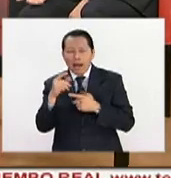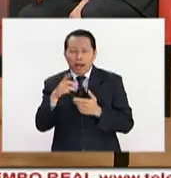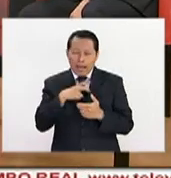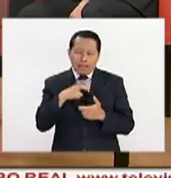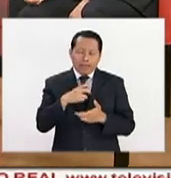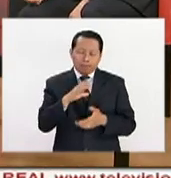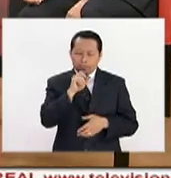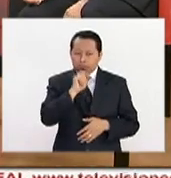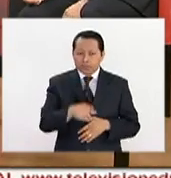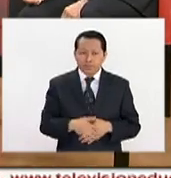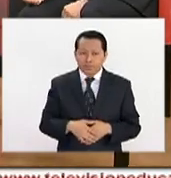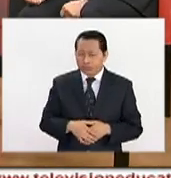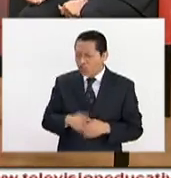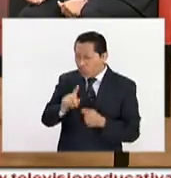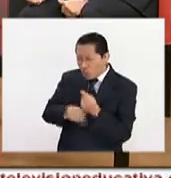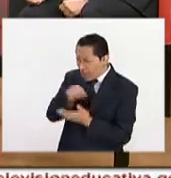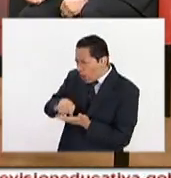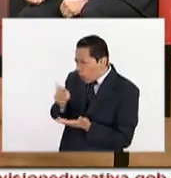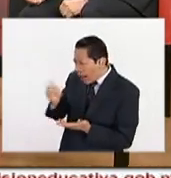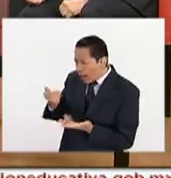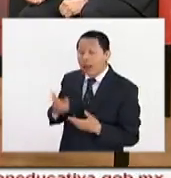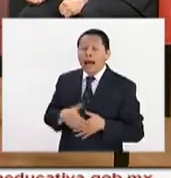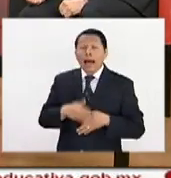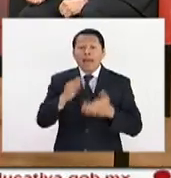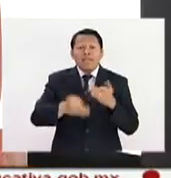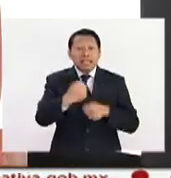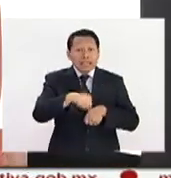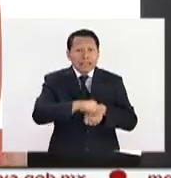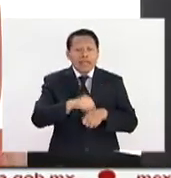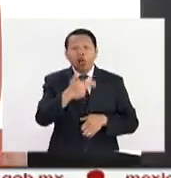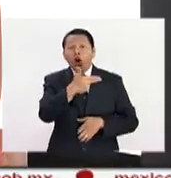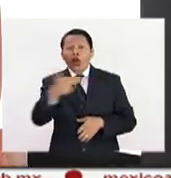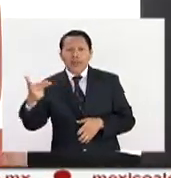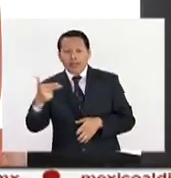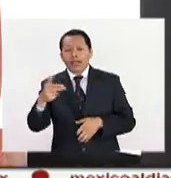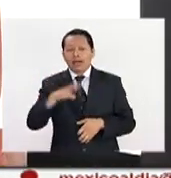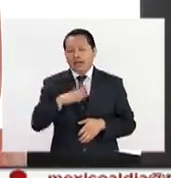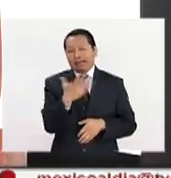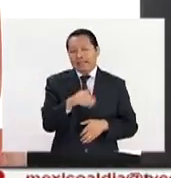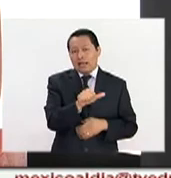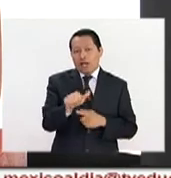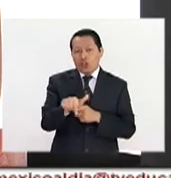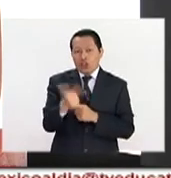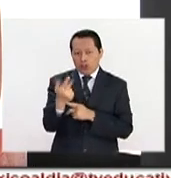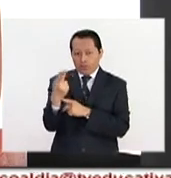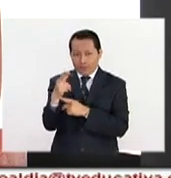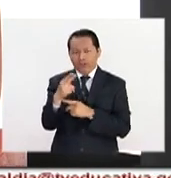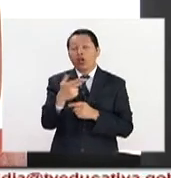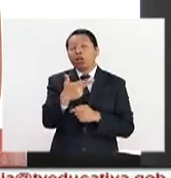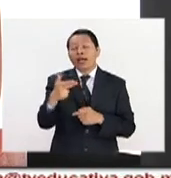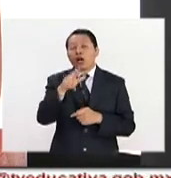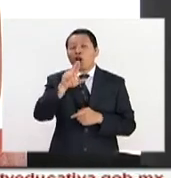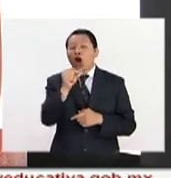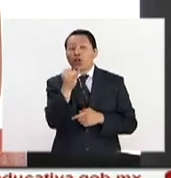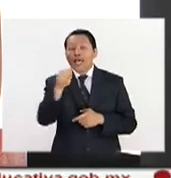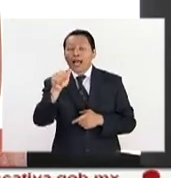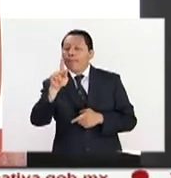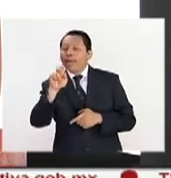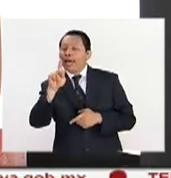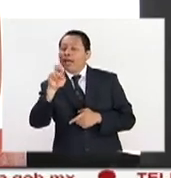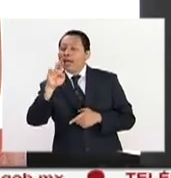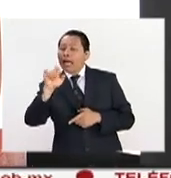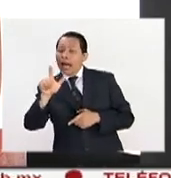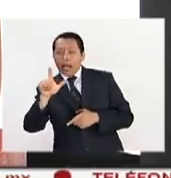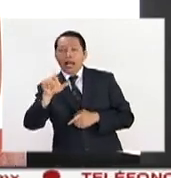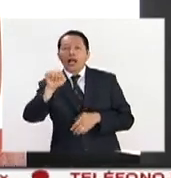fin de semana. ¿Cuándo y dónde va a ser exactamente? Este fin de semana en el hotel del 10 al 12 de noviembre, en el Hotel Royal Pedregal, al sur de la Ciudad